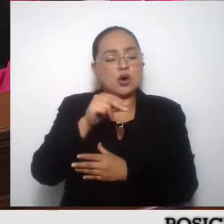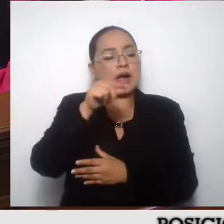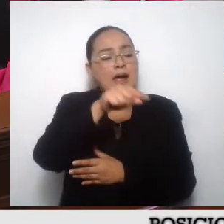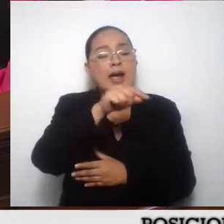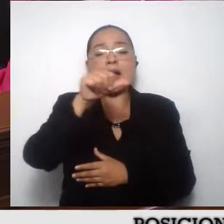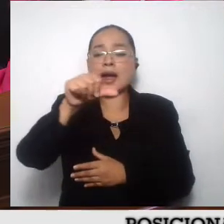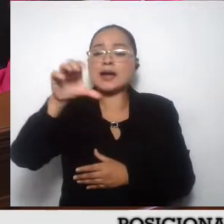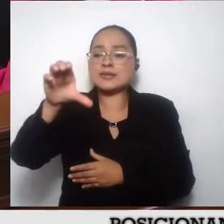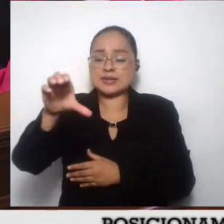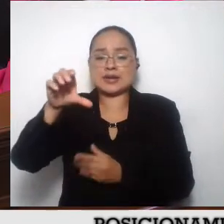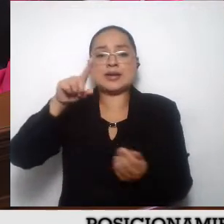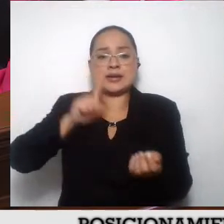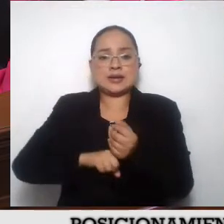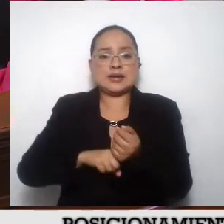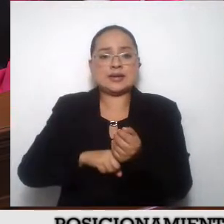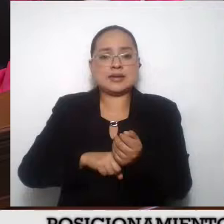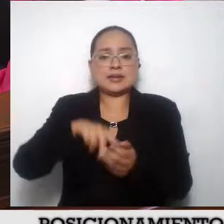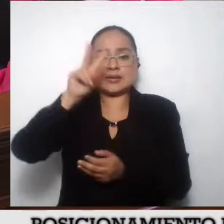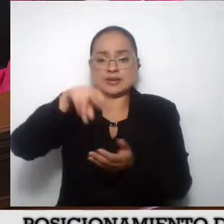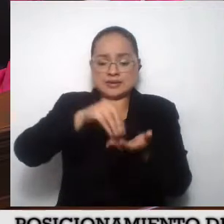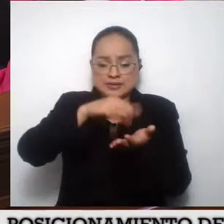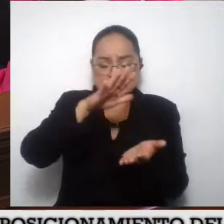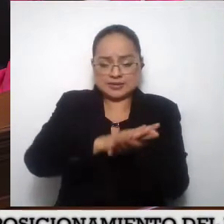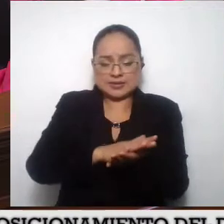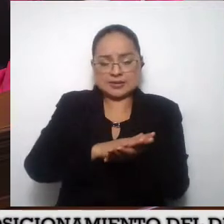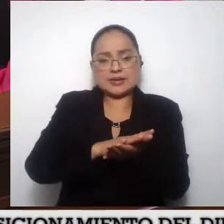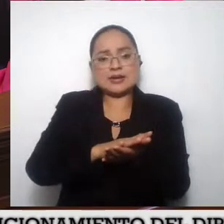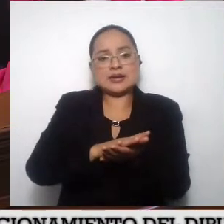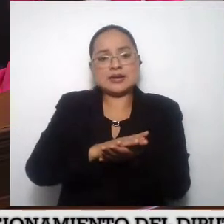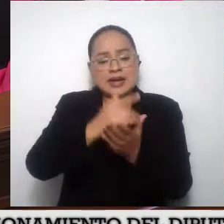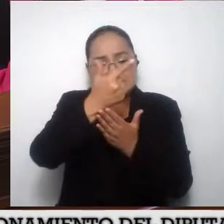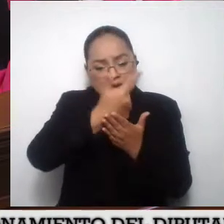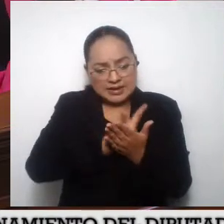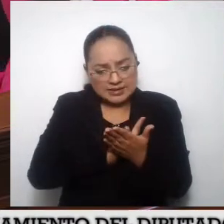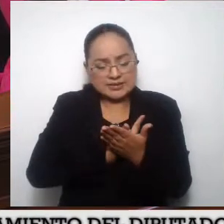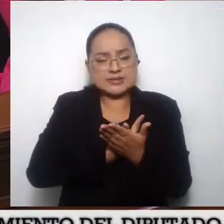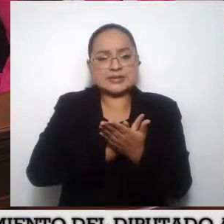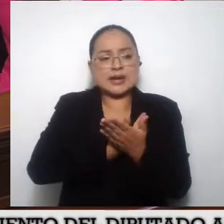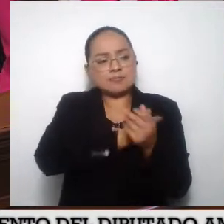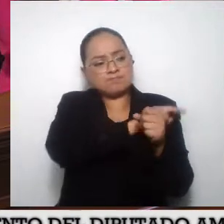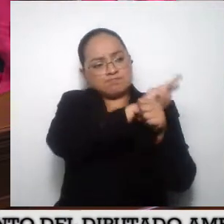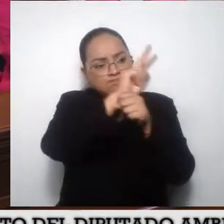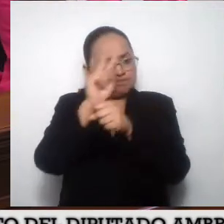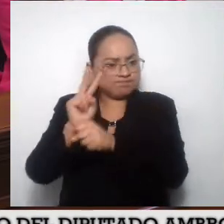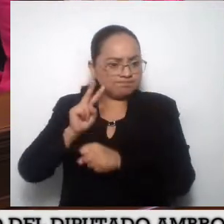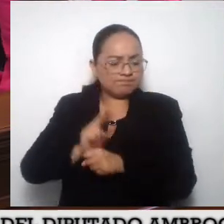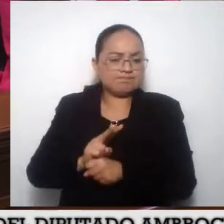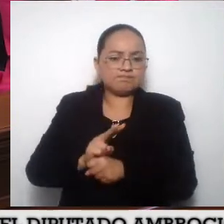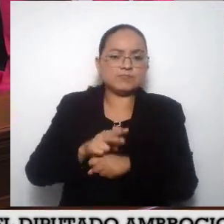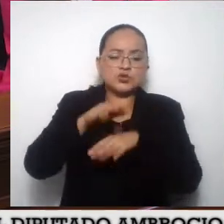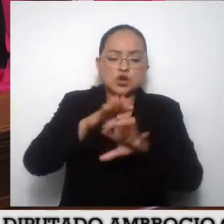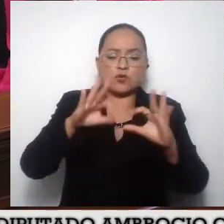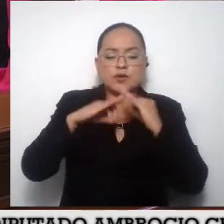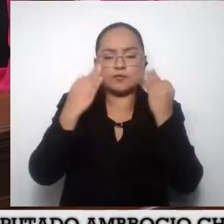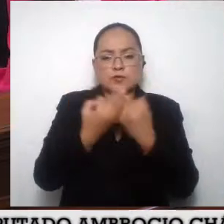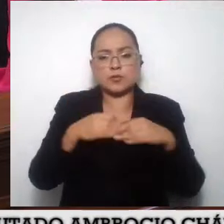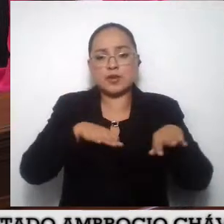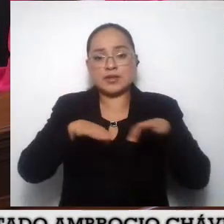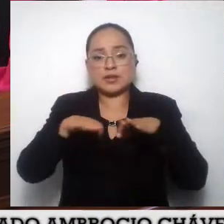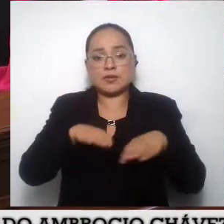sean registradas, empadronadas, supervisadas en su funcionamiento. No se trata de